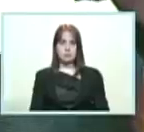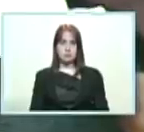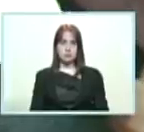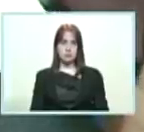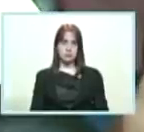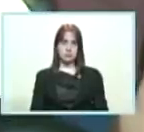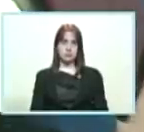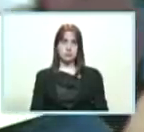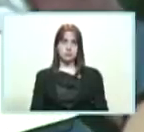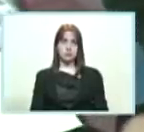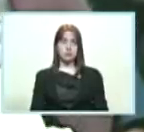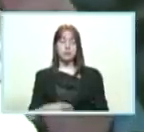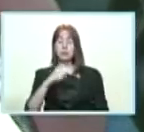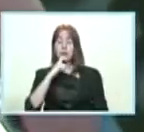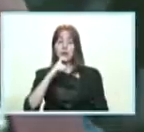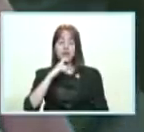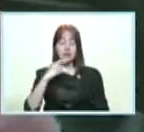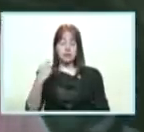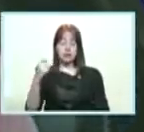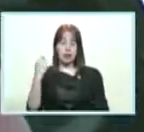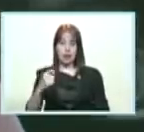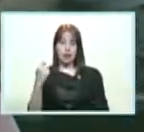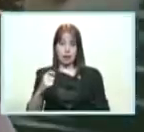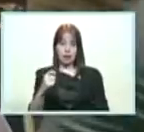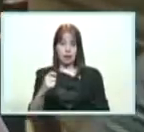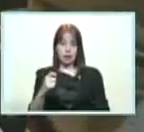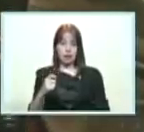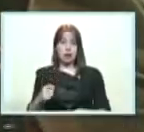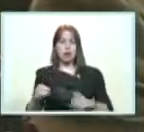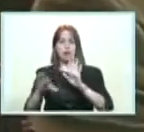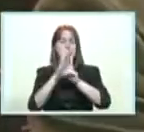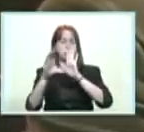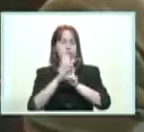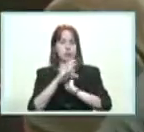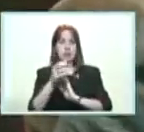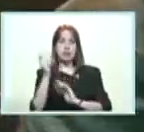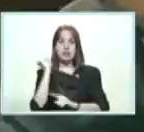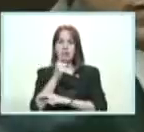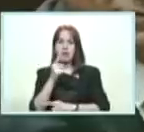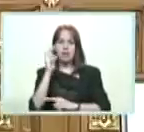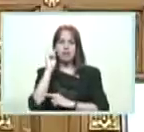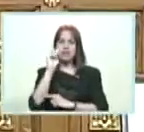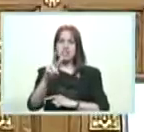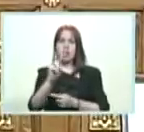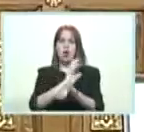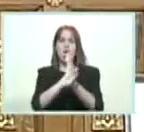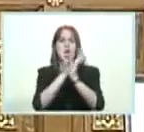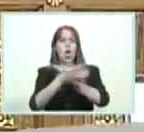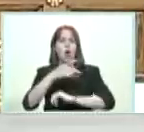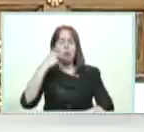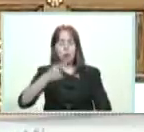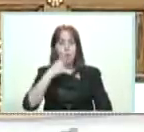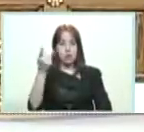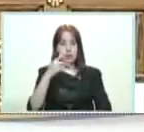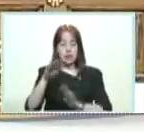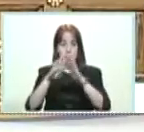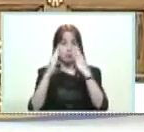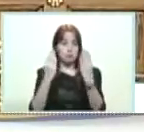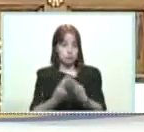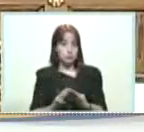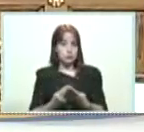Así que es una gran tarea y la constituyente y nuestro país tiene que tener la visión geopolítica del mundo que